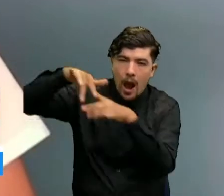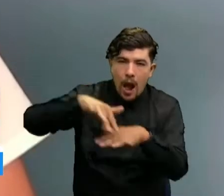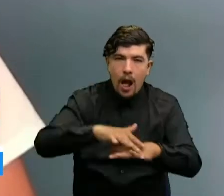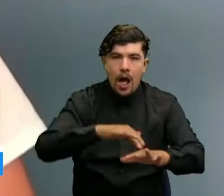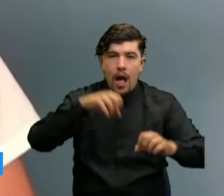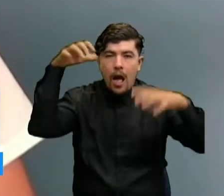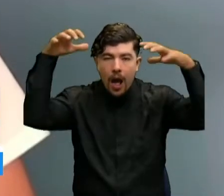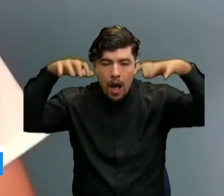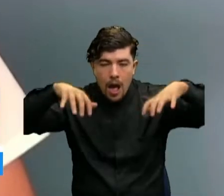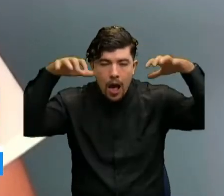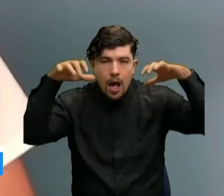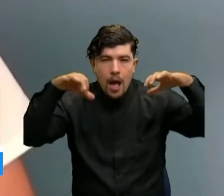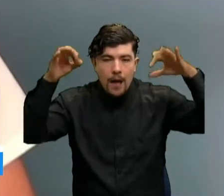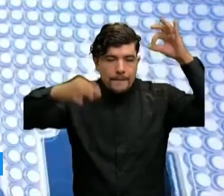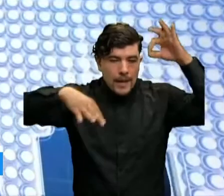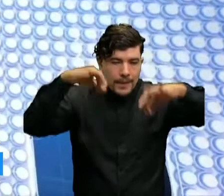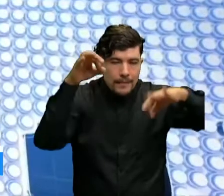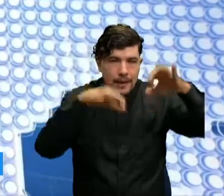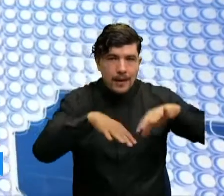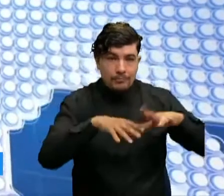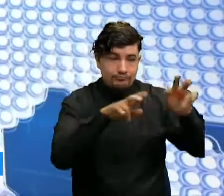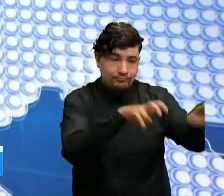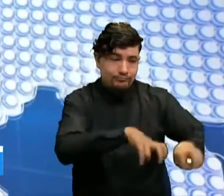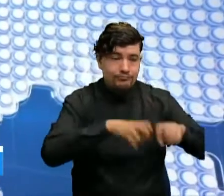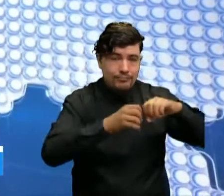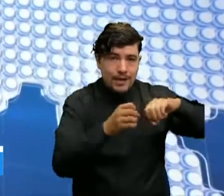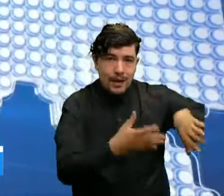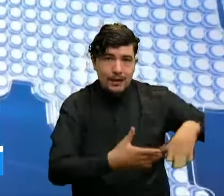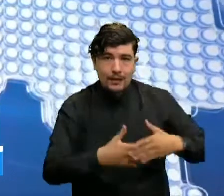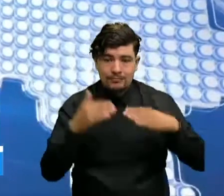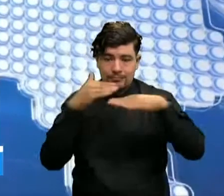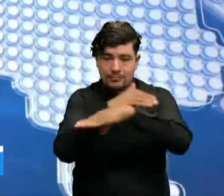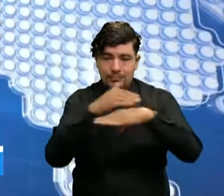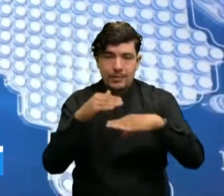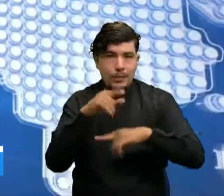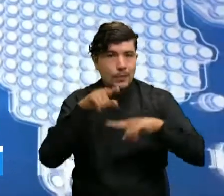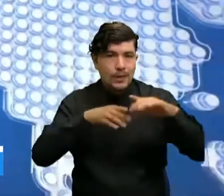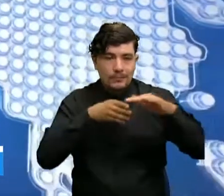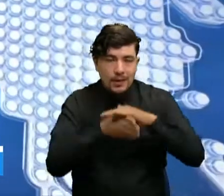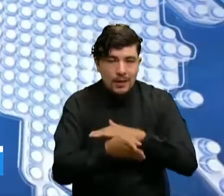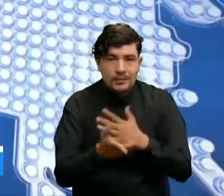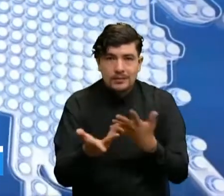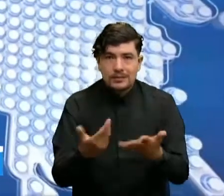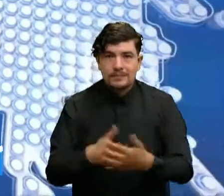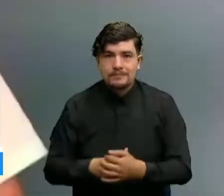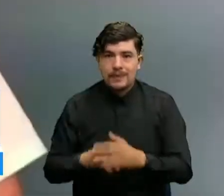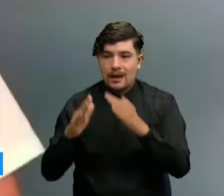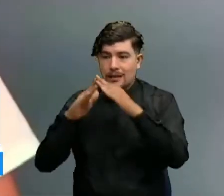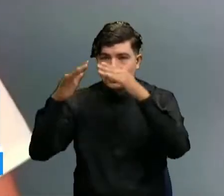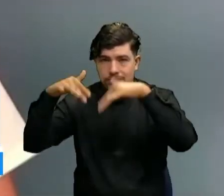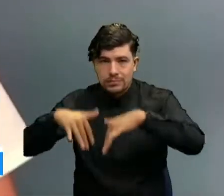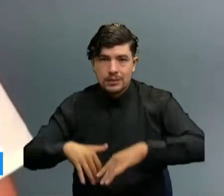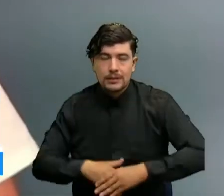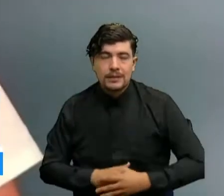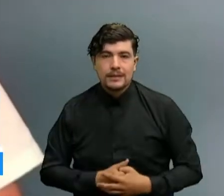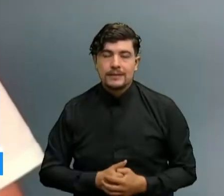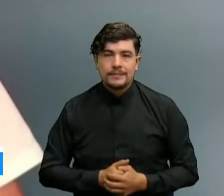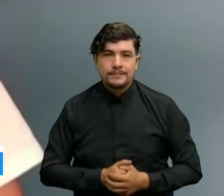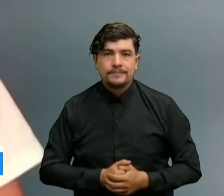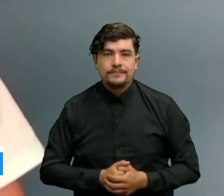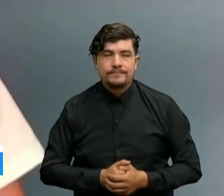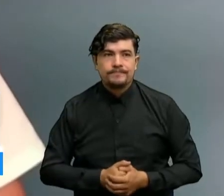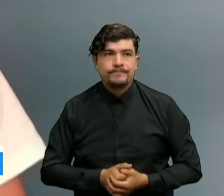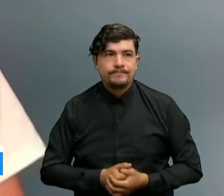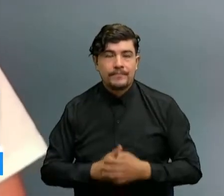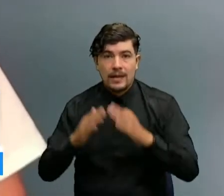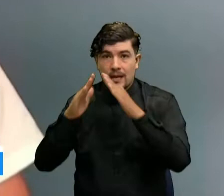tenemos pérdidas en cultivos, tenemos vías incomunicadas y también pérdidas en las viviendas. Entre las veredas